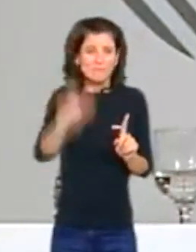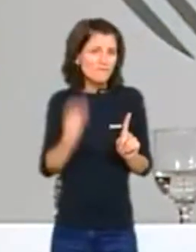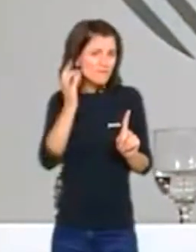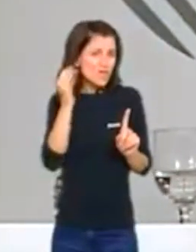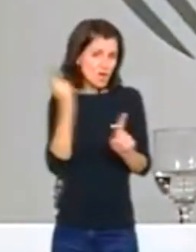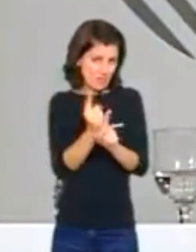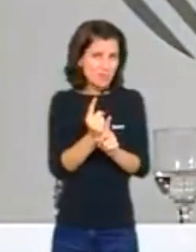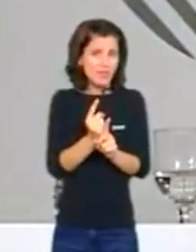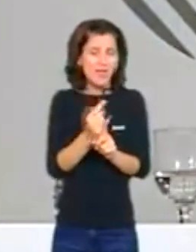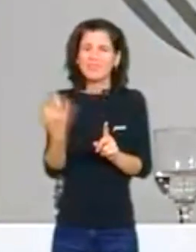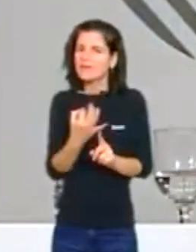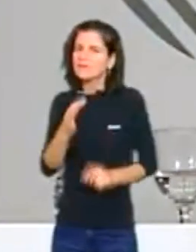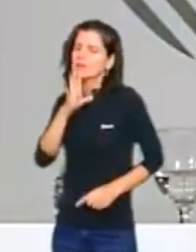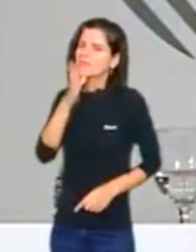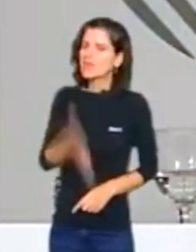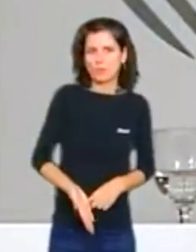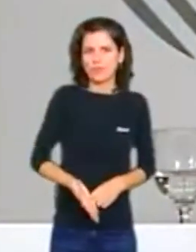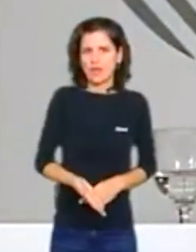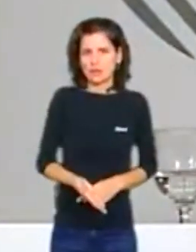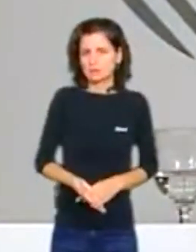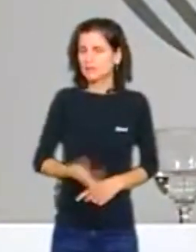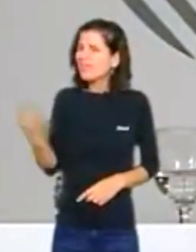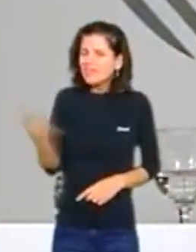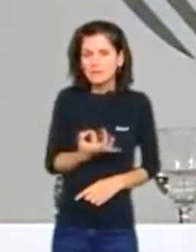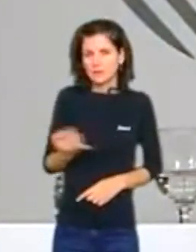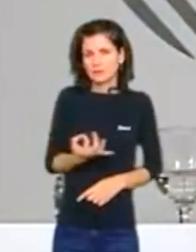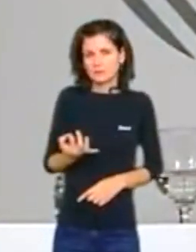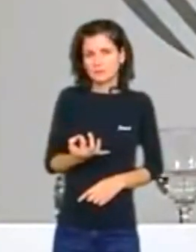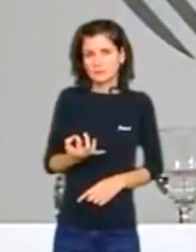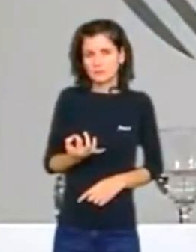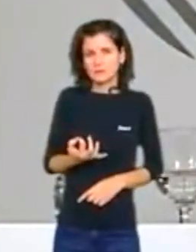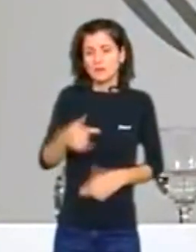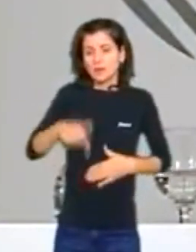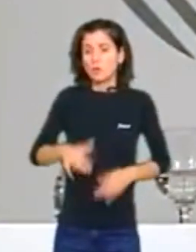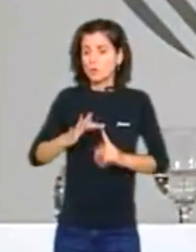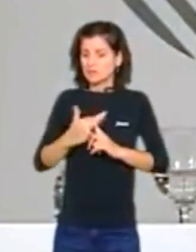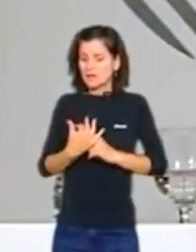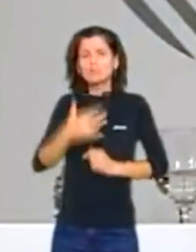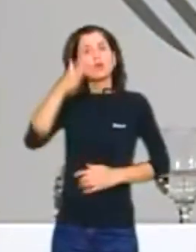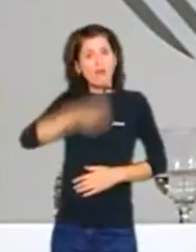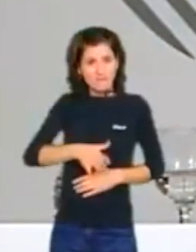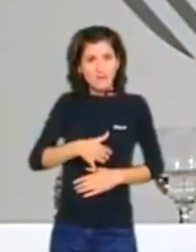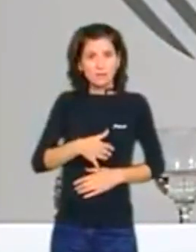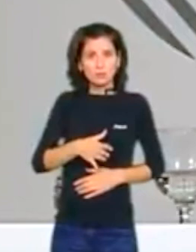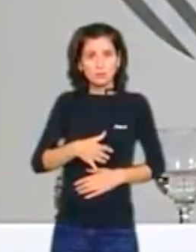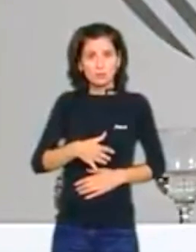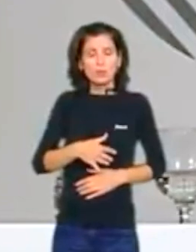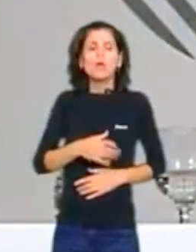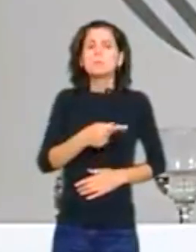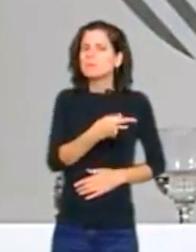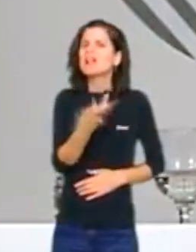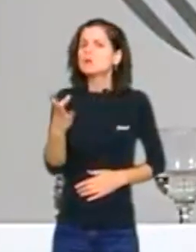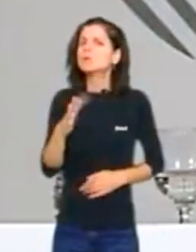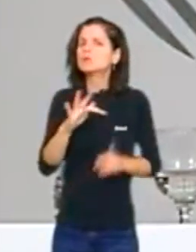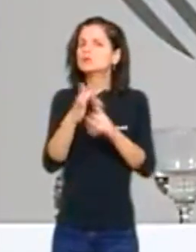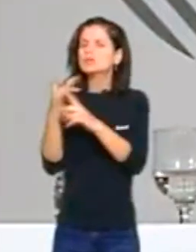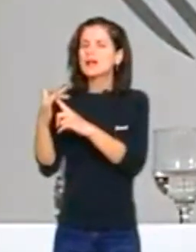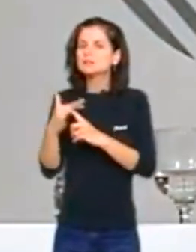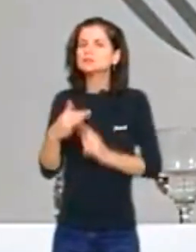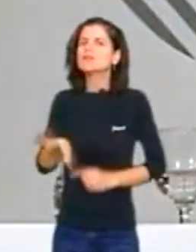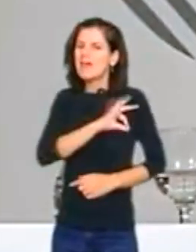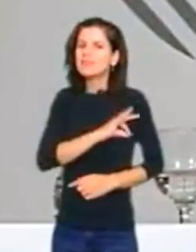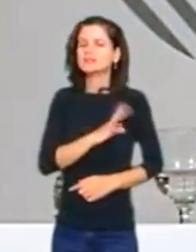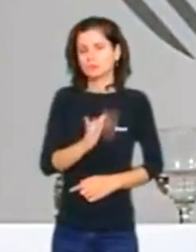Porque por cada caso donde pueda haber un error, como haya podido ser en este caso, hay miles de aciertos. Y esto lo quiero poner en